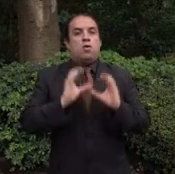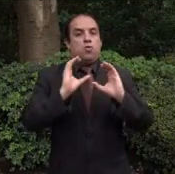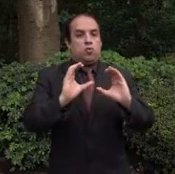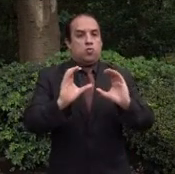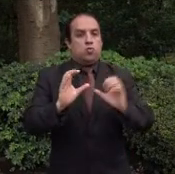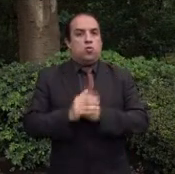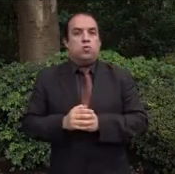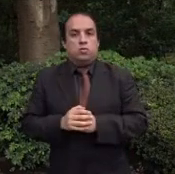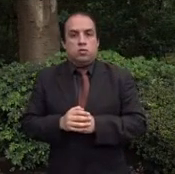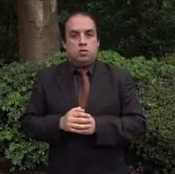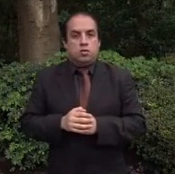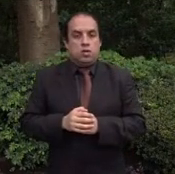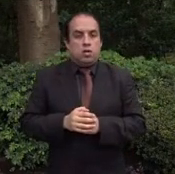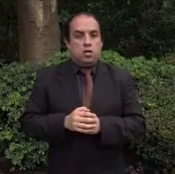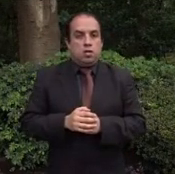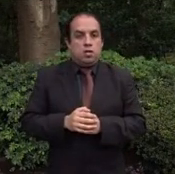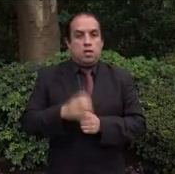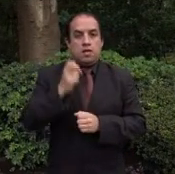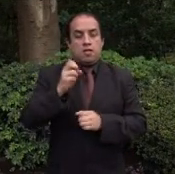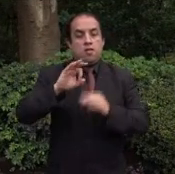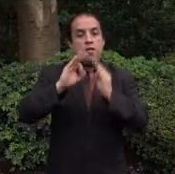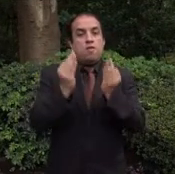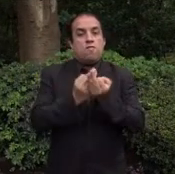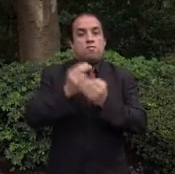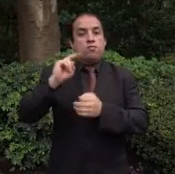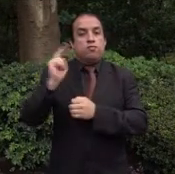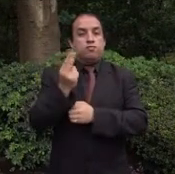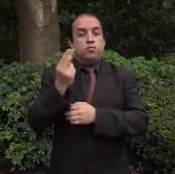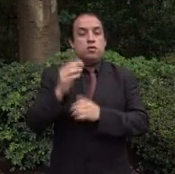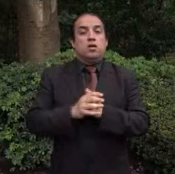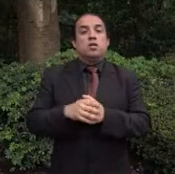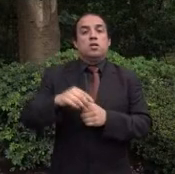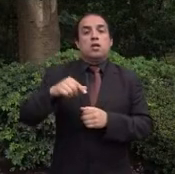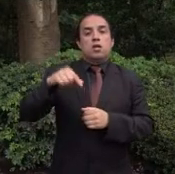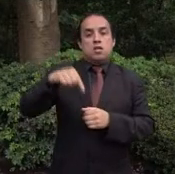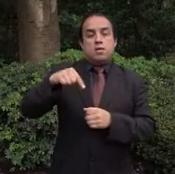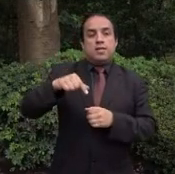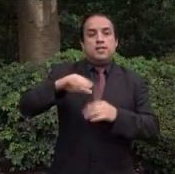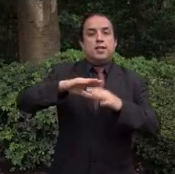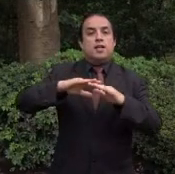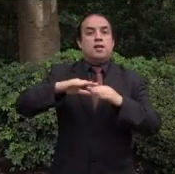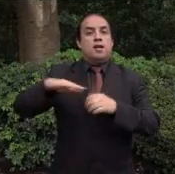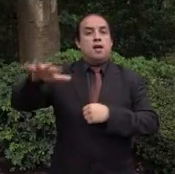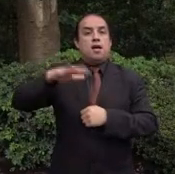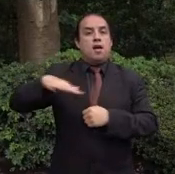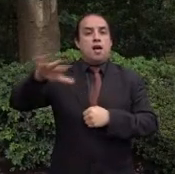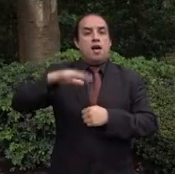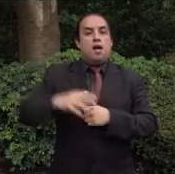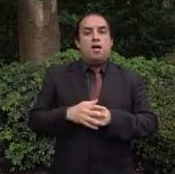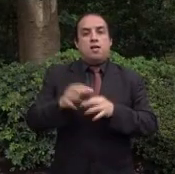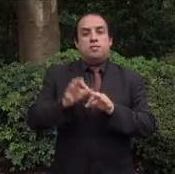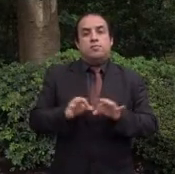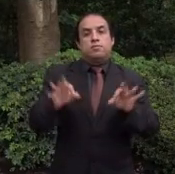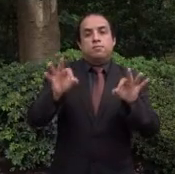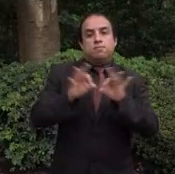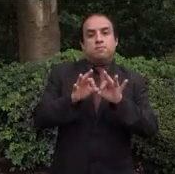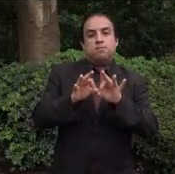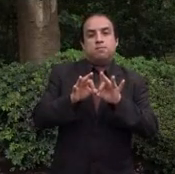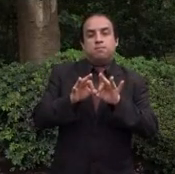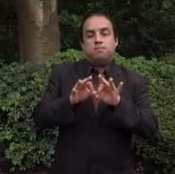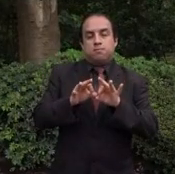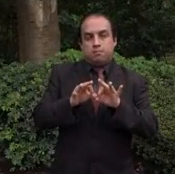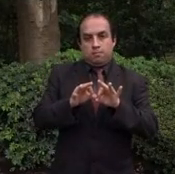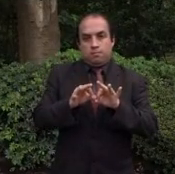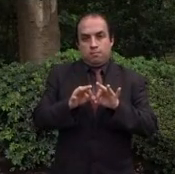algo de verdad urgente y este espacio extraordinario desahogará esta actividad cultural